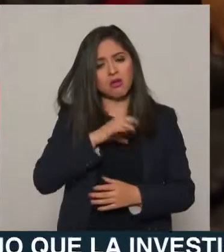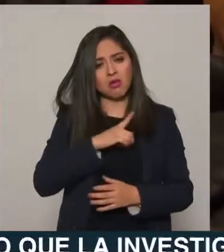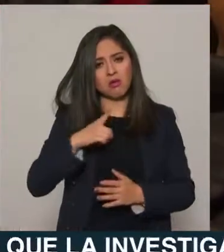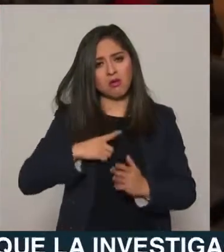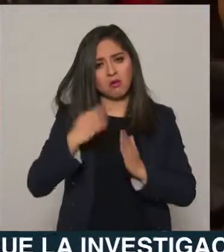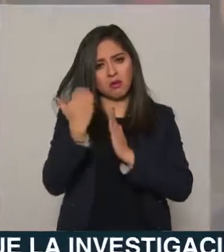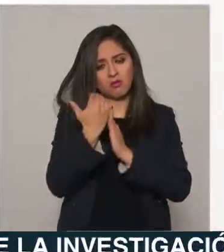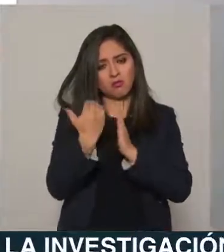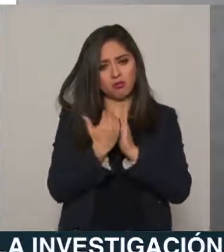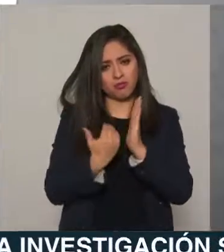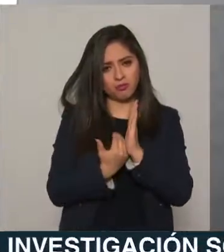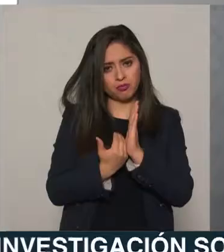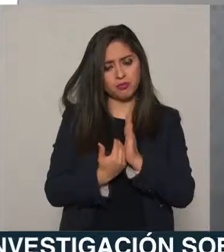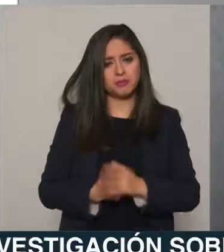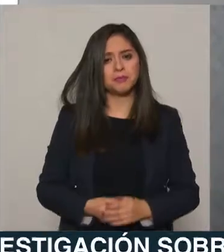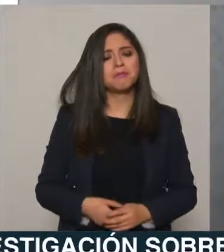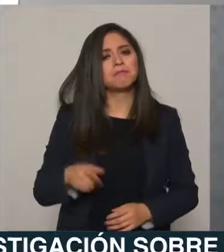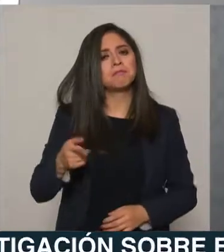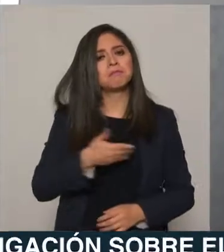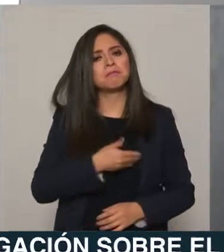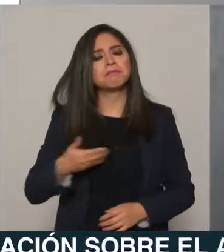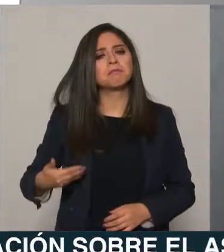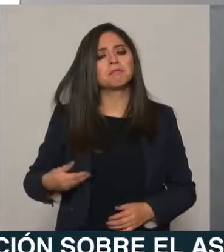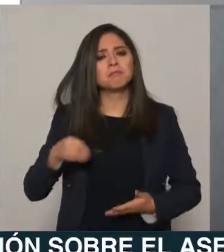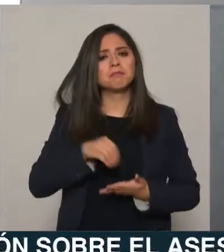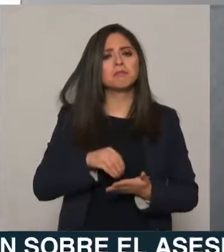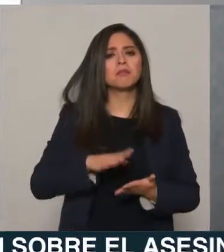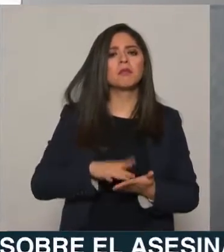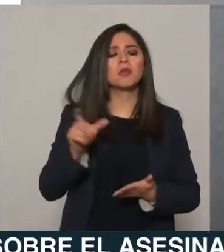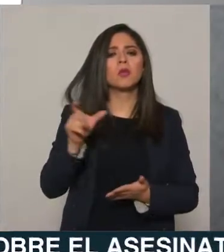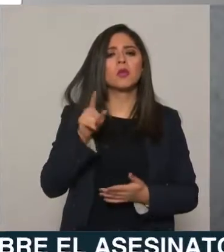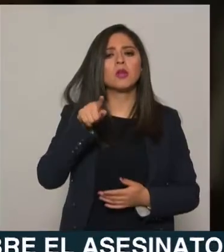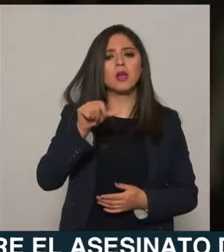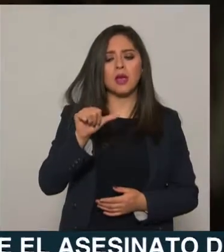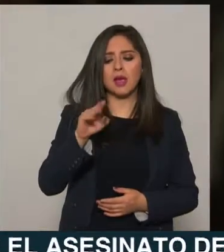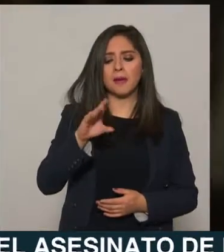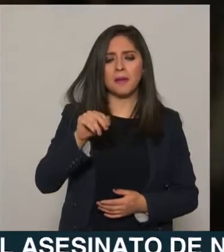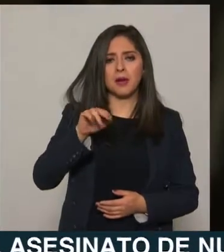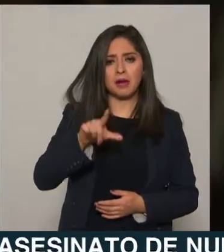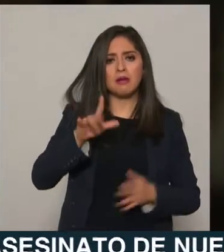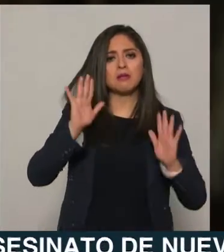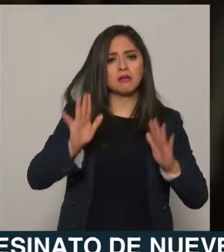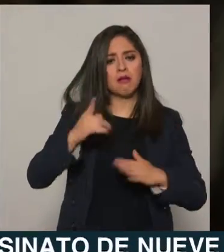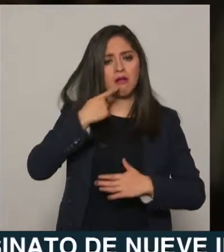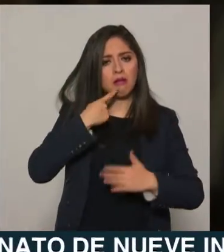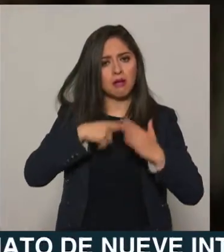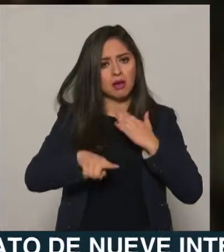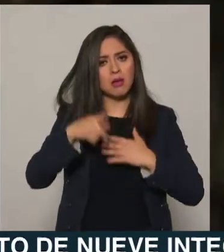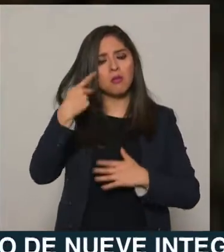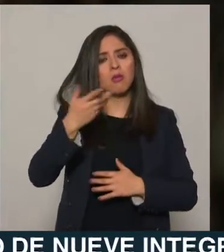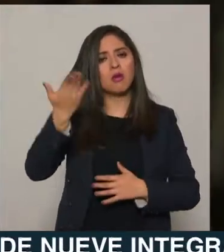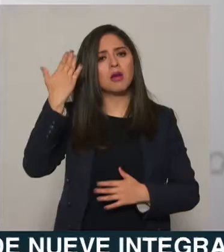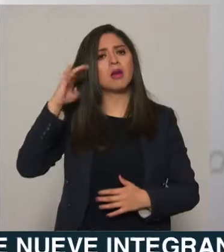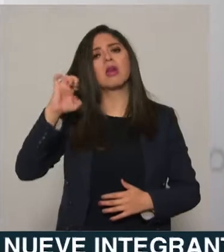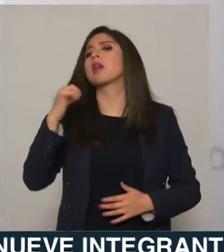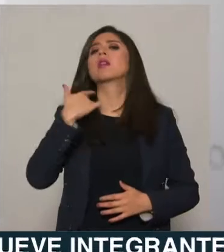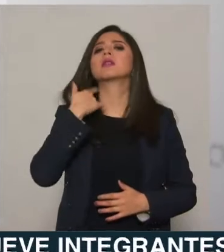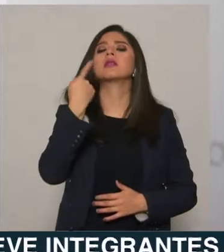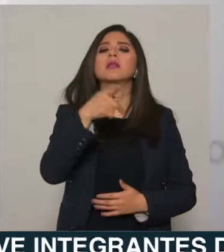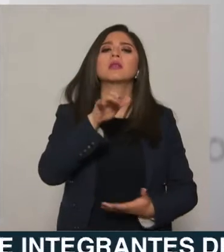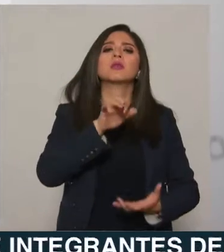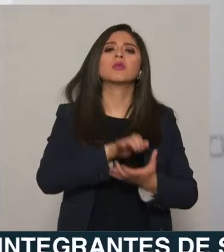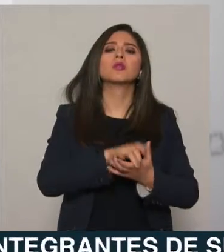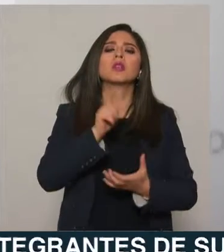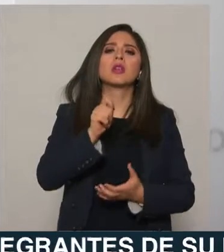protocolos pertinentes. La presidenta añadió que respecto al caso de Abril se tiene una queja, pero puesta por el exesposo de la víctima